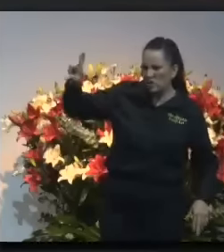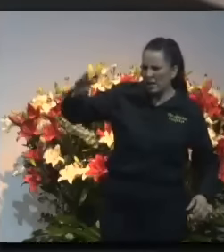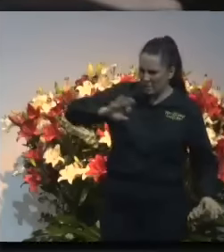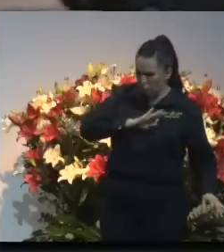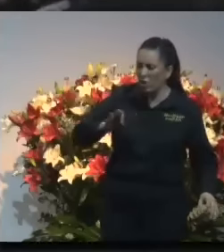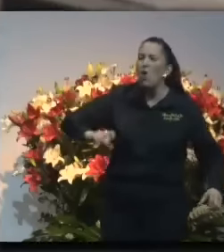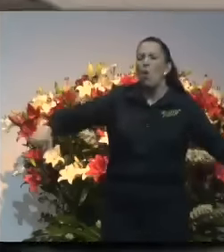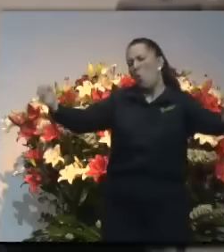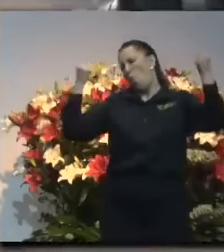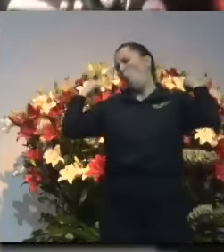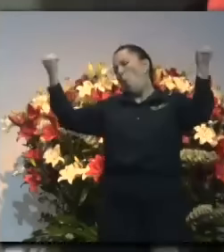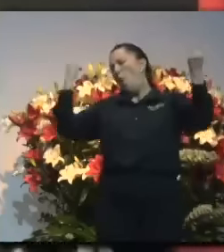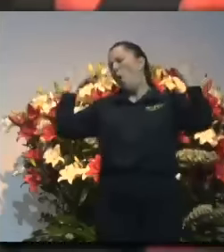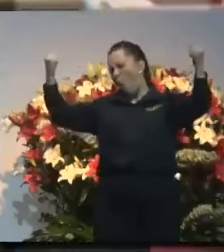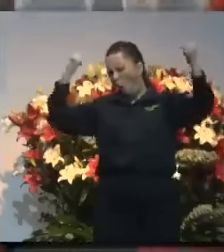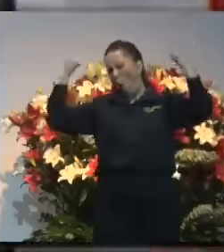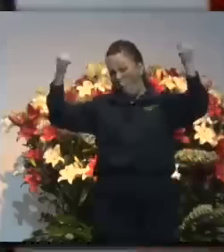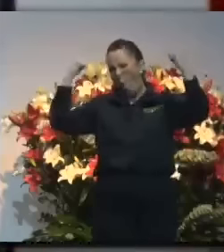Adelante.